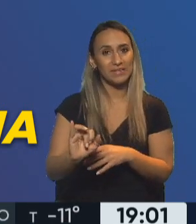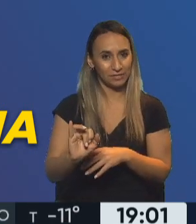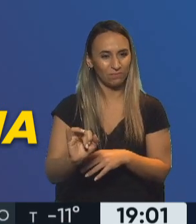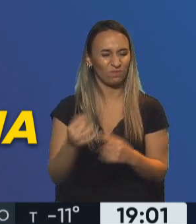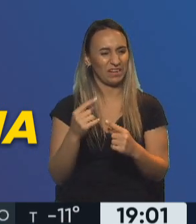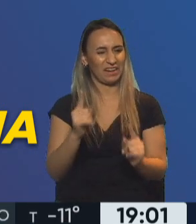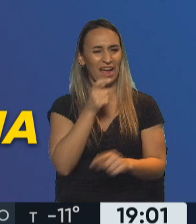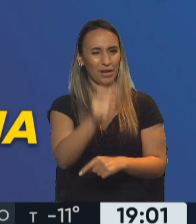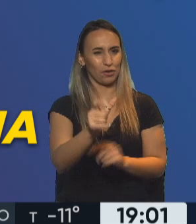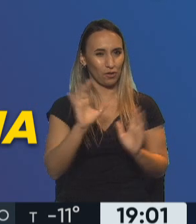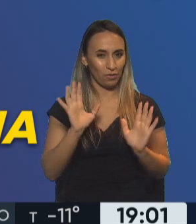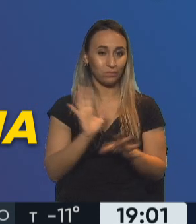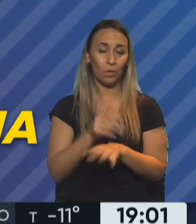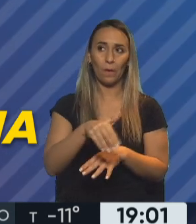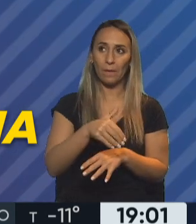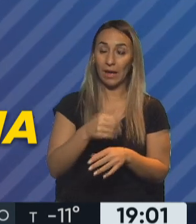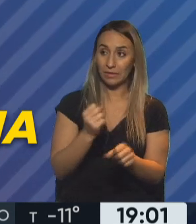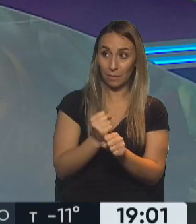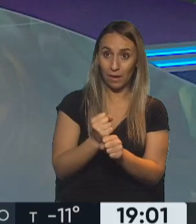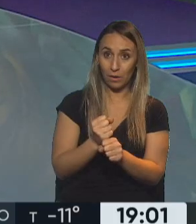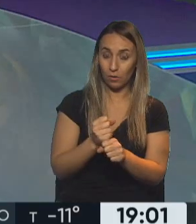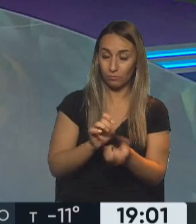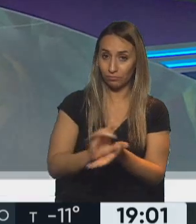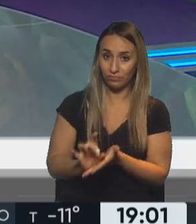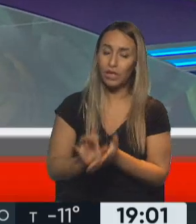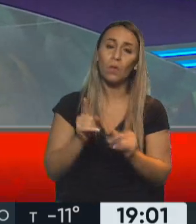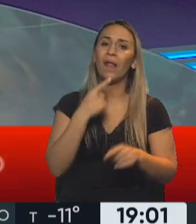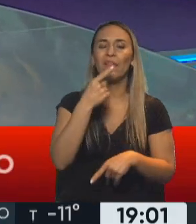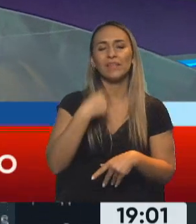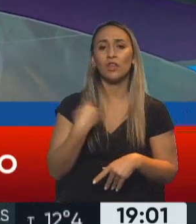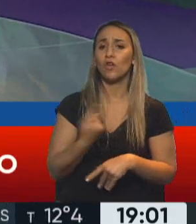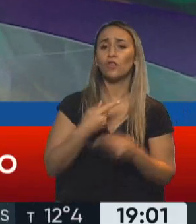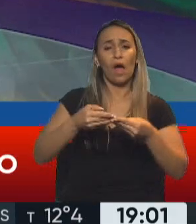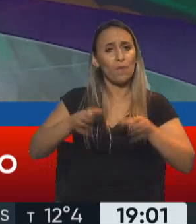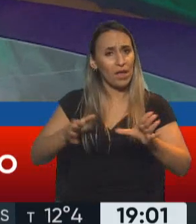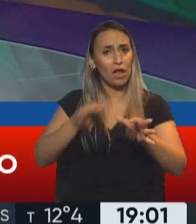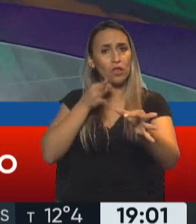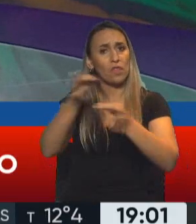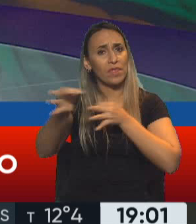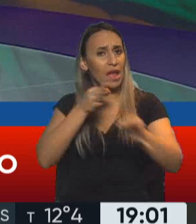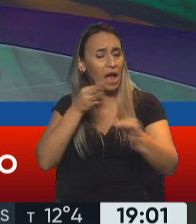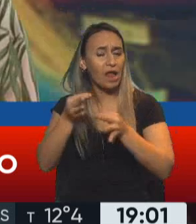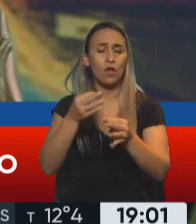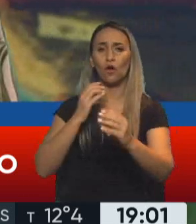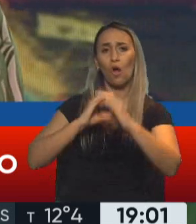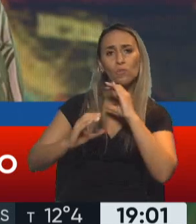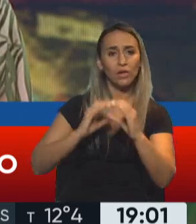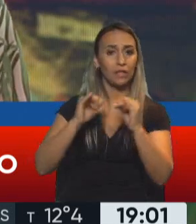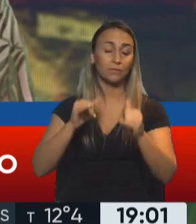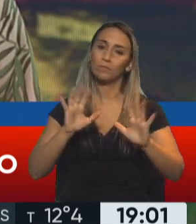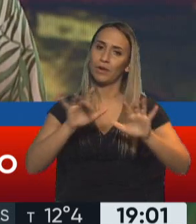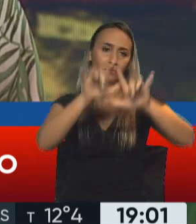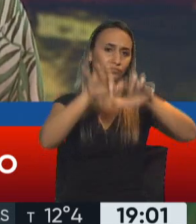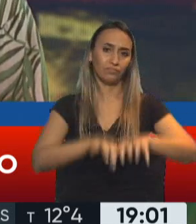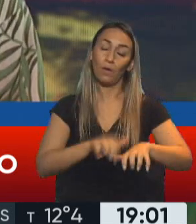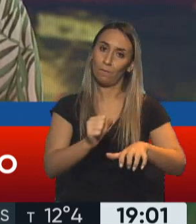El mensaje igualmente luego dicen, estamos dispuestos a dialogar, a comunicarnos. Bueno, eso es un poco algo más político, pero sí, el comunicado, digamos, la